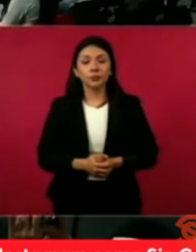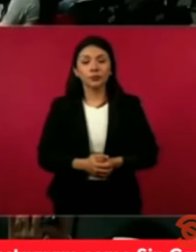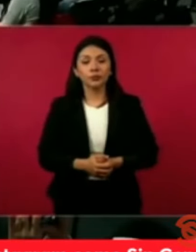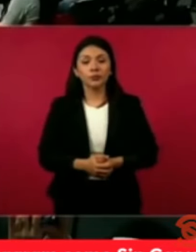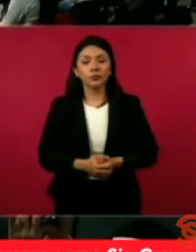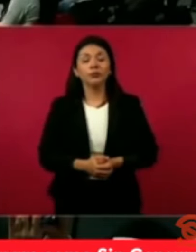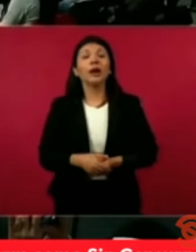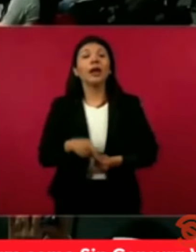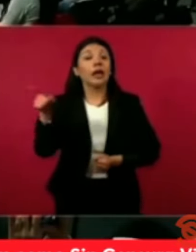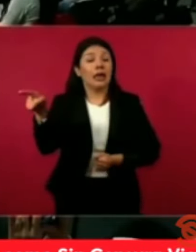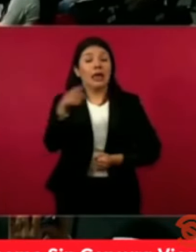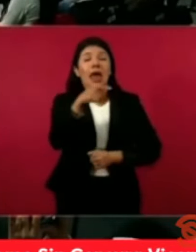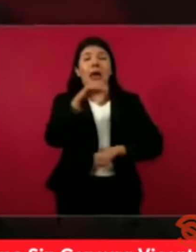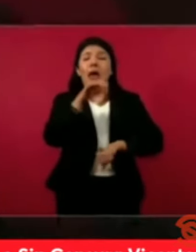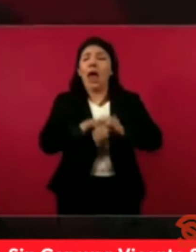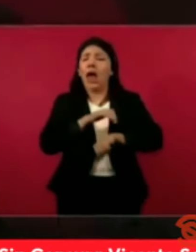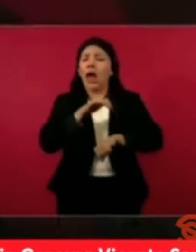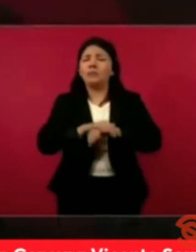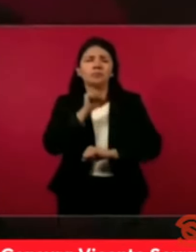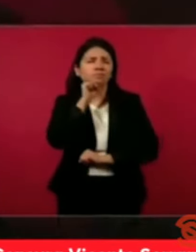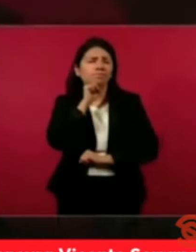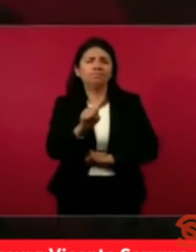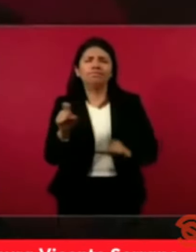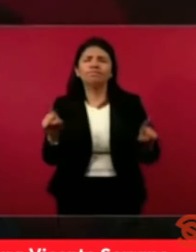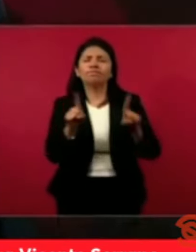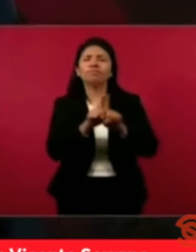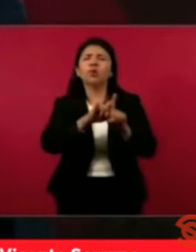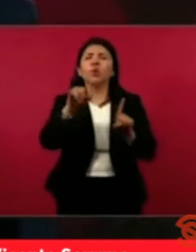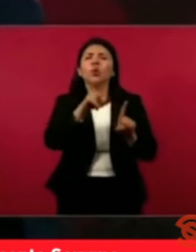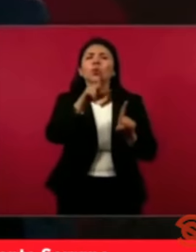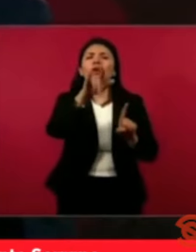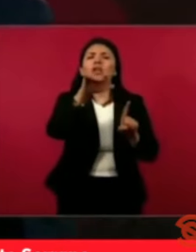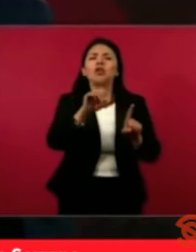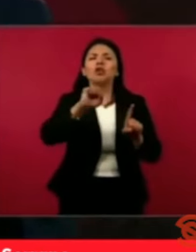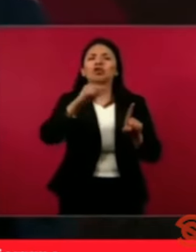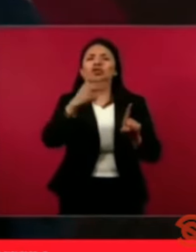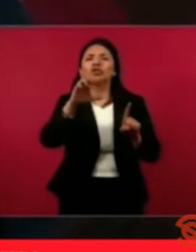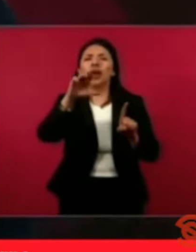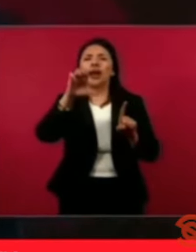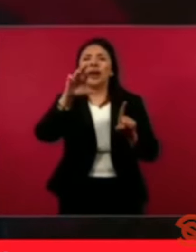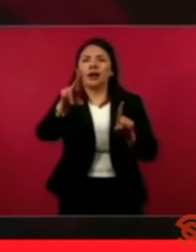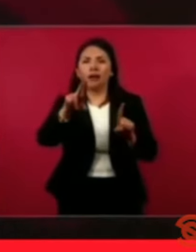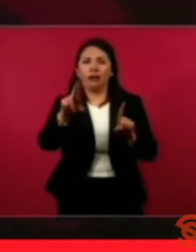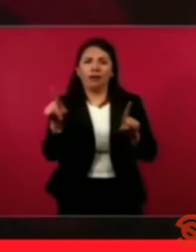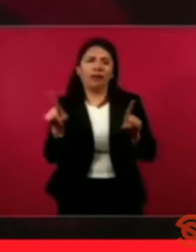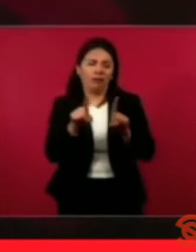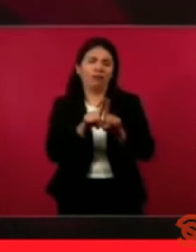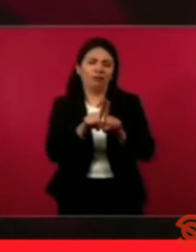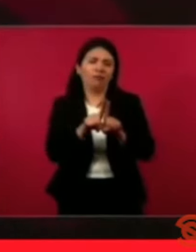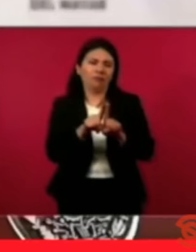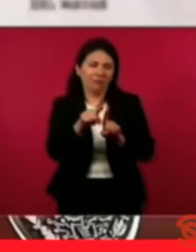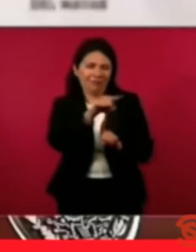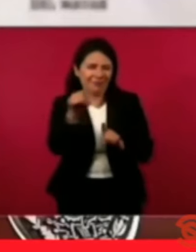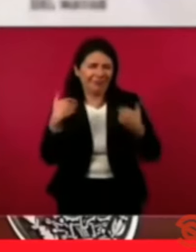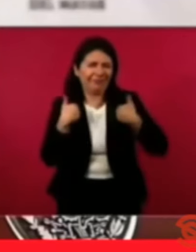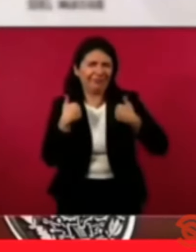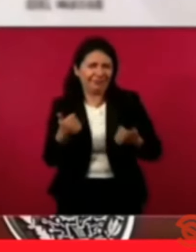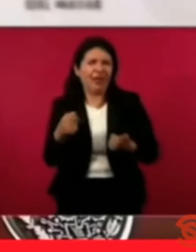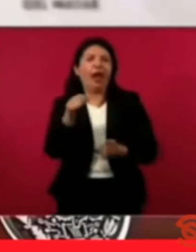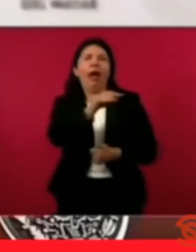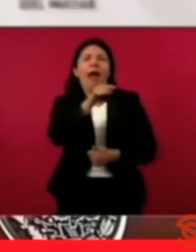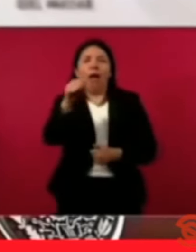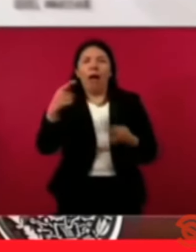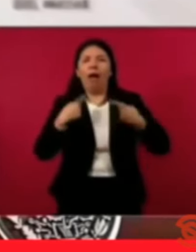Muy amigo de don Julio Scherer. O sea, para que tengan